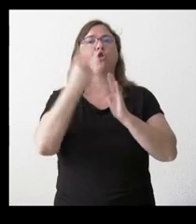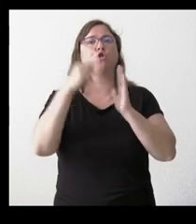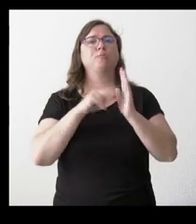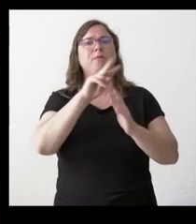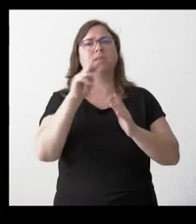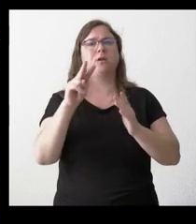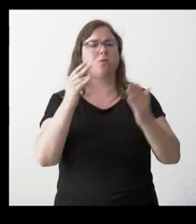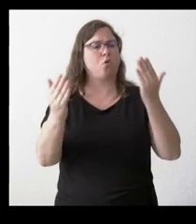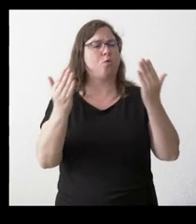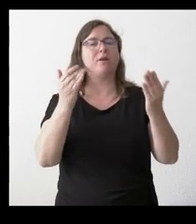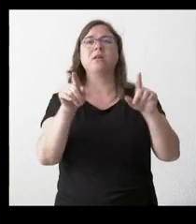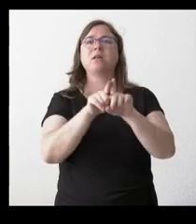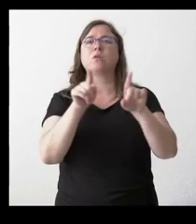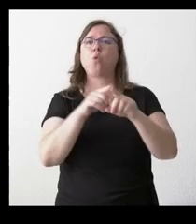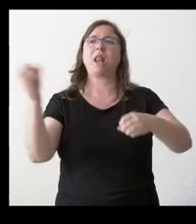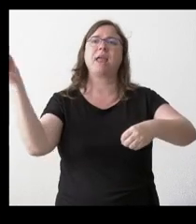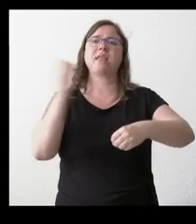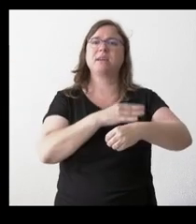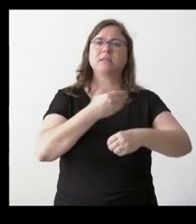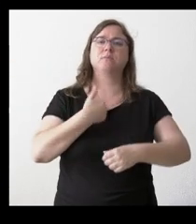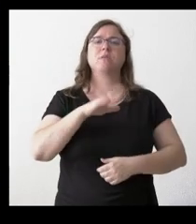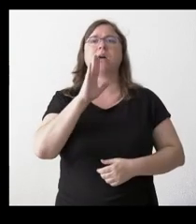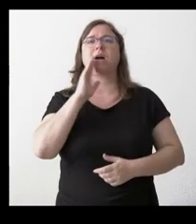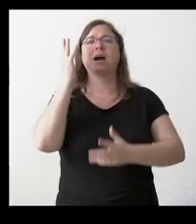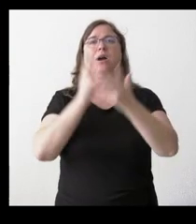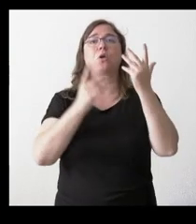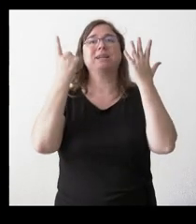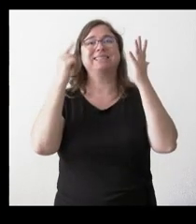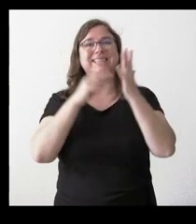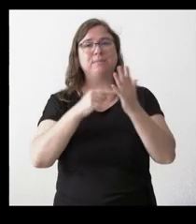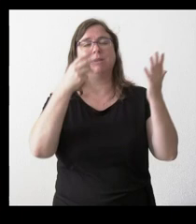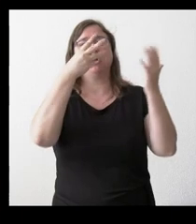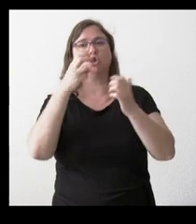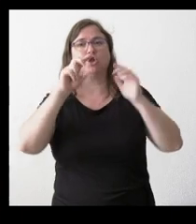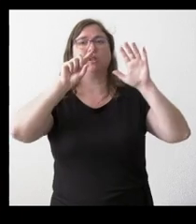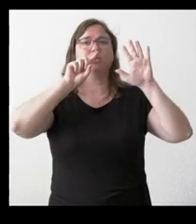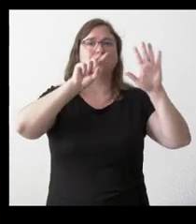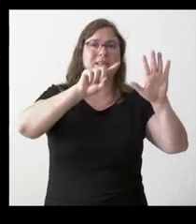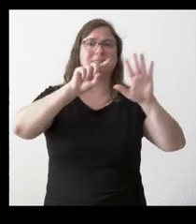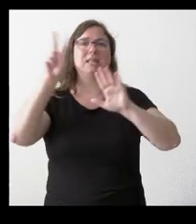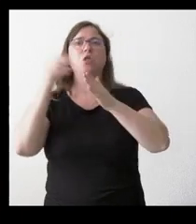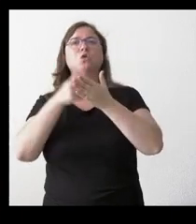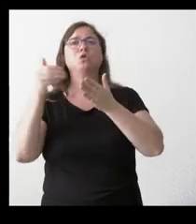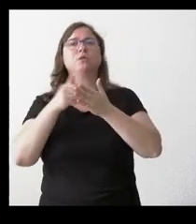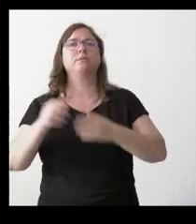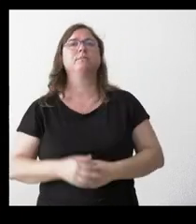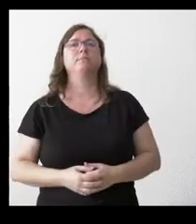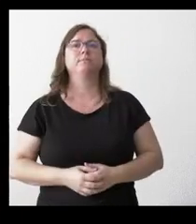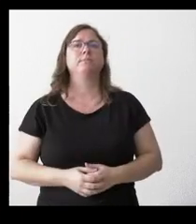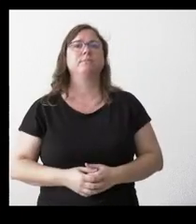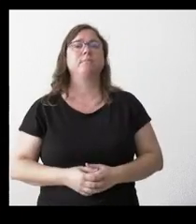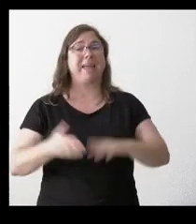¿se podrían comparar con los ingresos que entonces calculaban de 6.862 millones? O sea, ¿habría un incremento